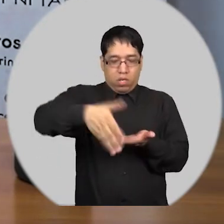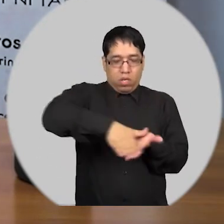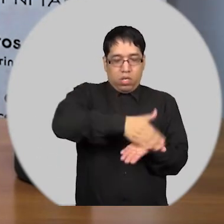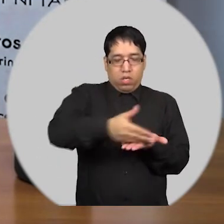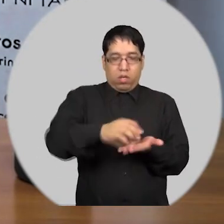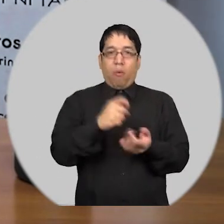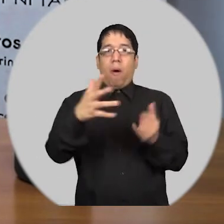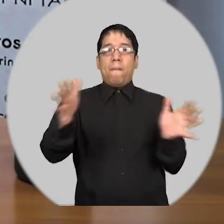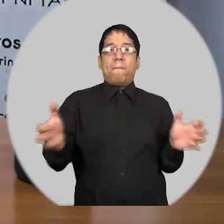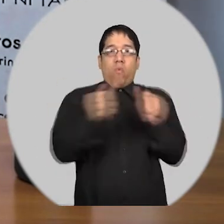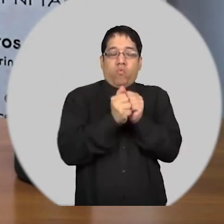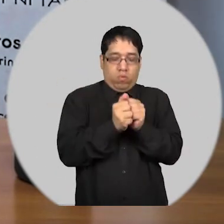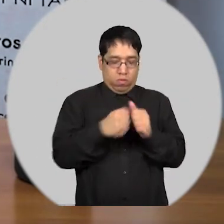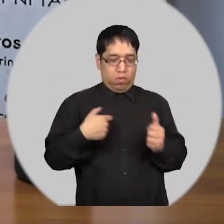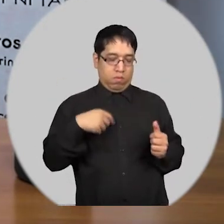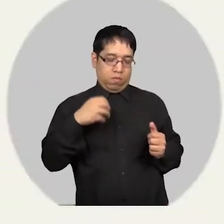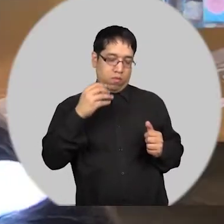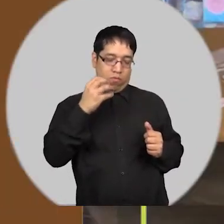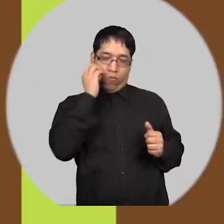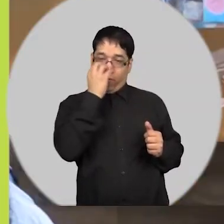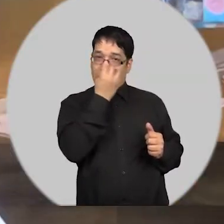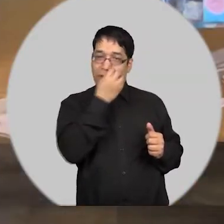Vamos a hacer una combinada.